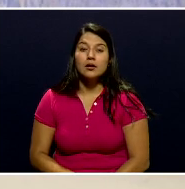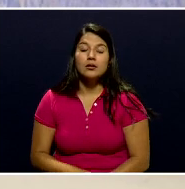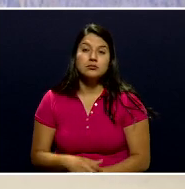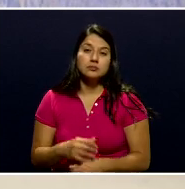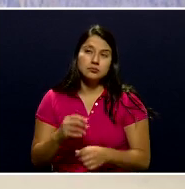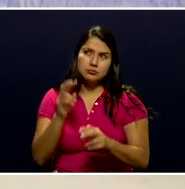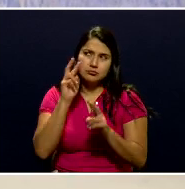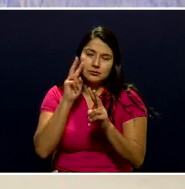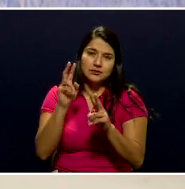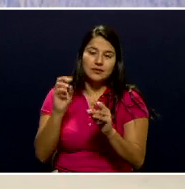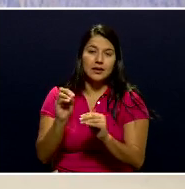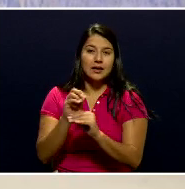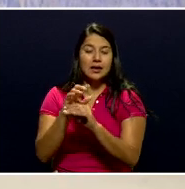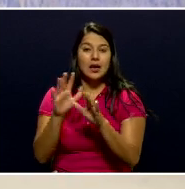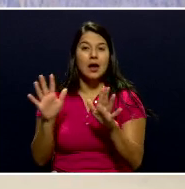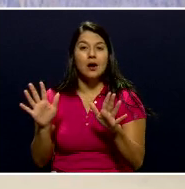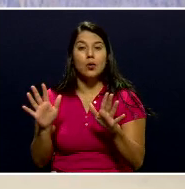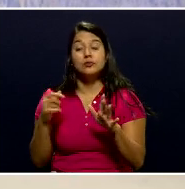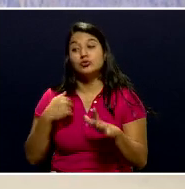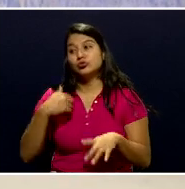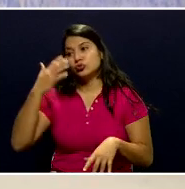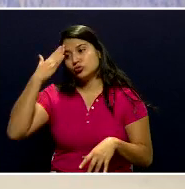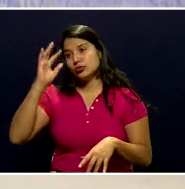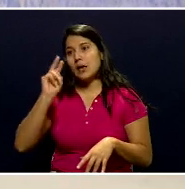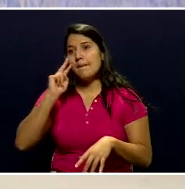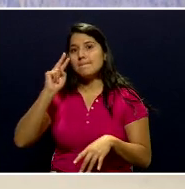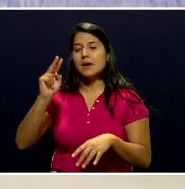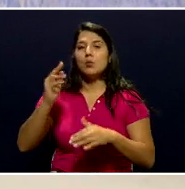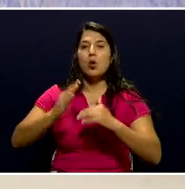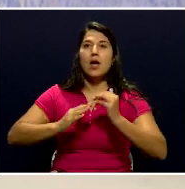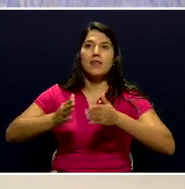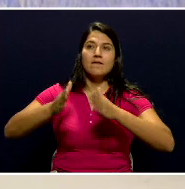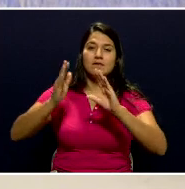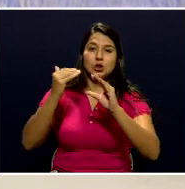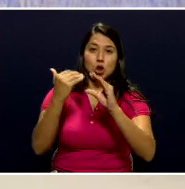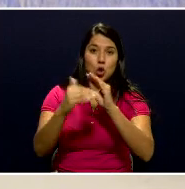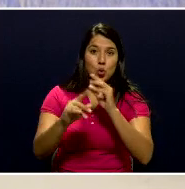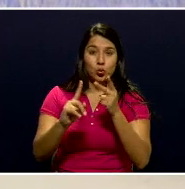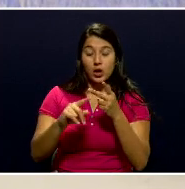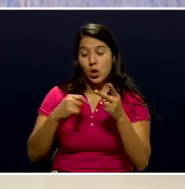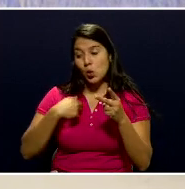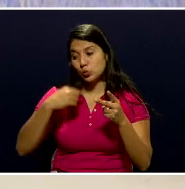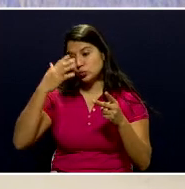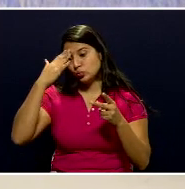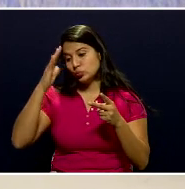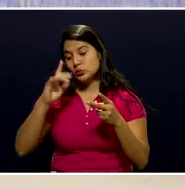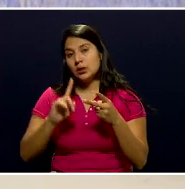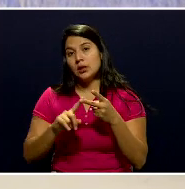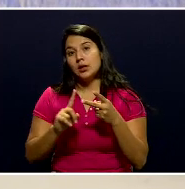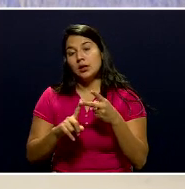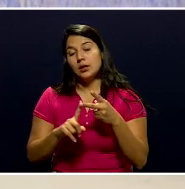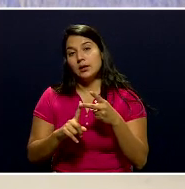vemos, yo qué sé, el edificio de Correos, vemos